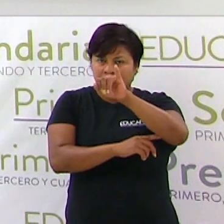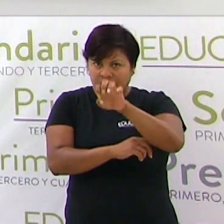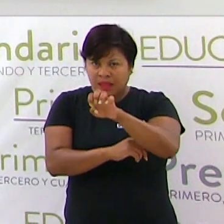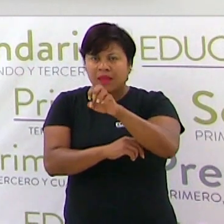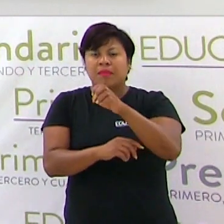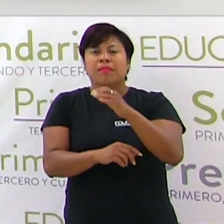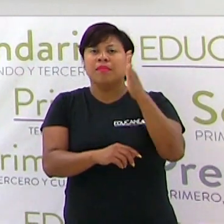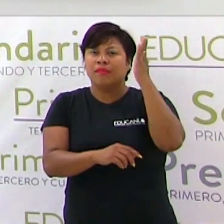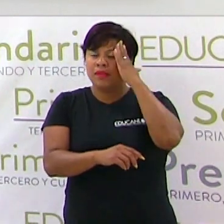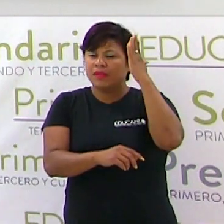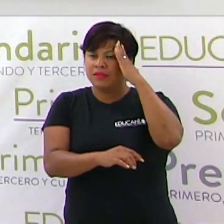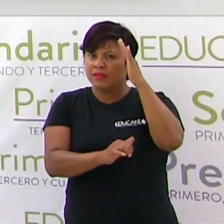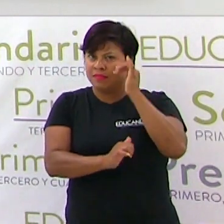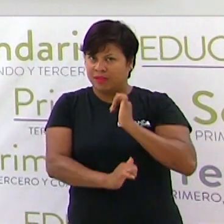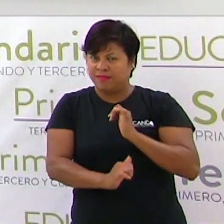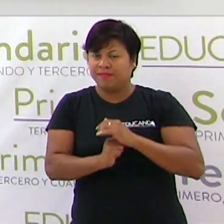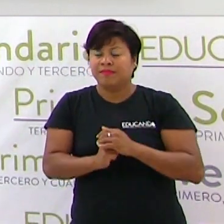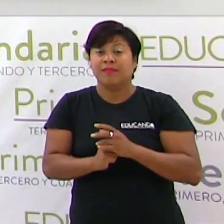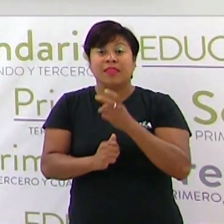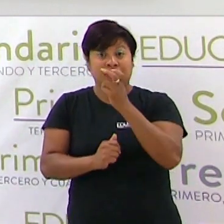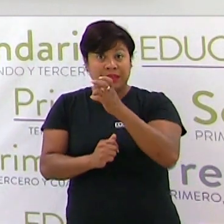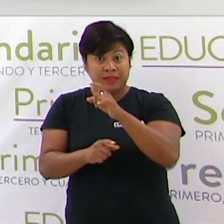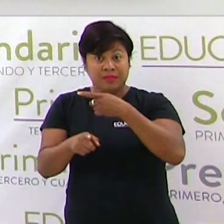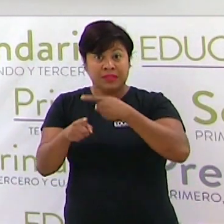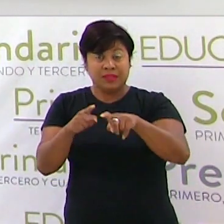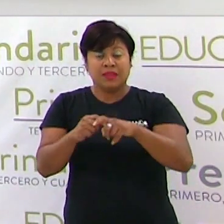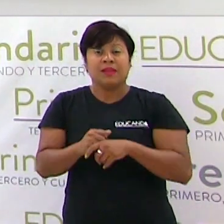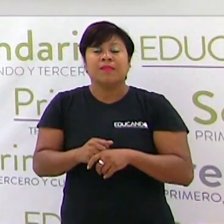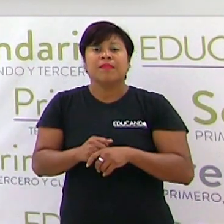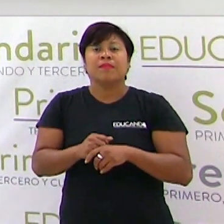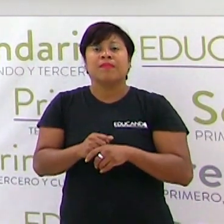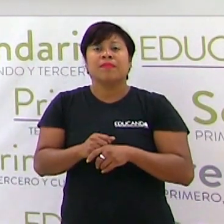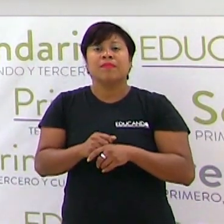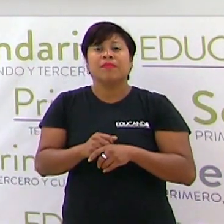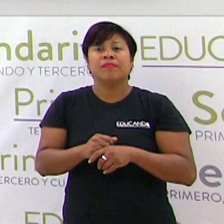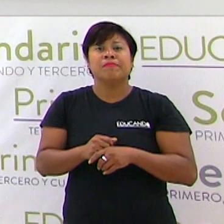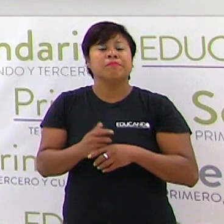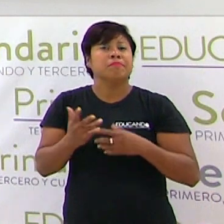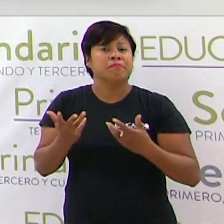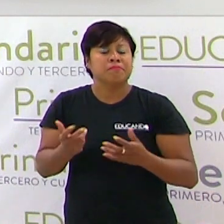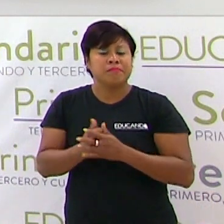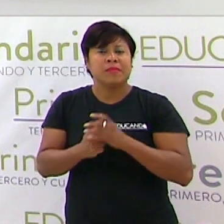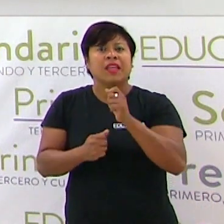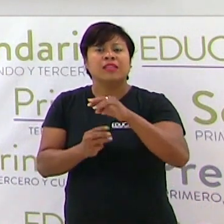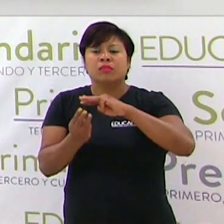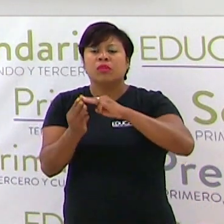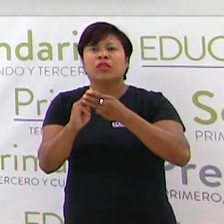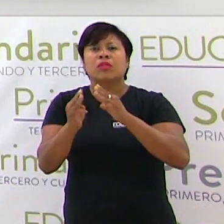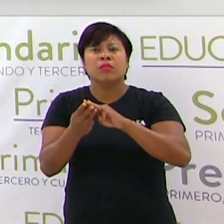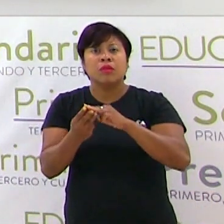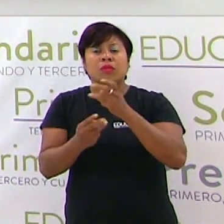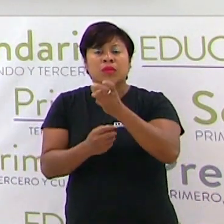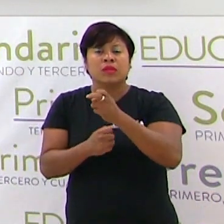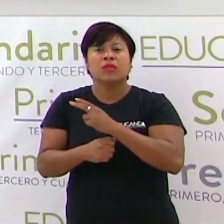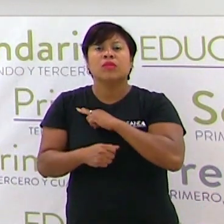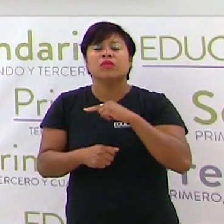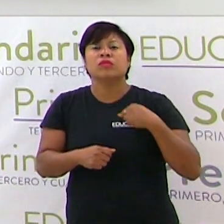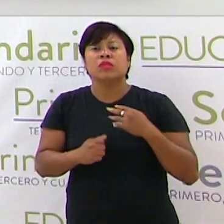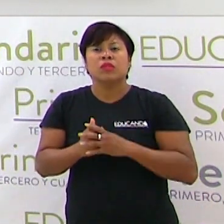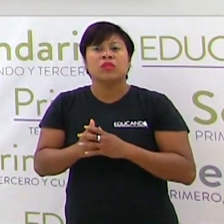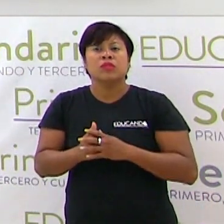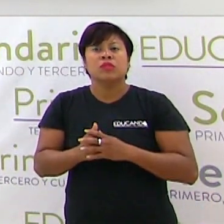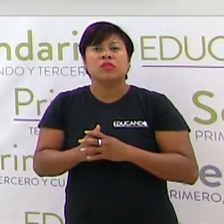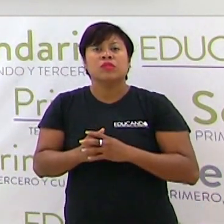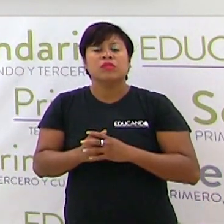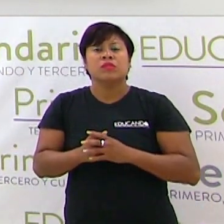principal. Este mensaje principal pues es el motivo por el cual